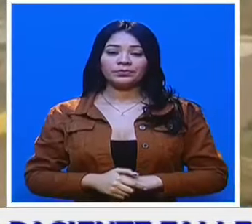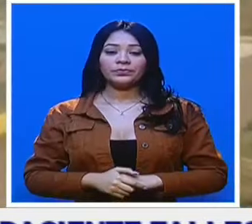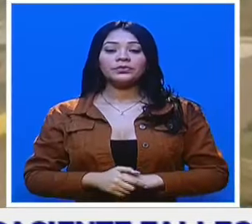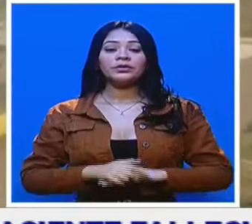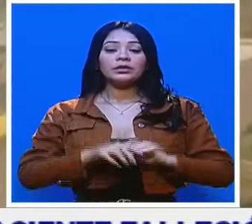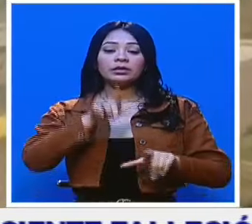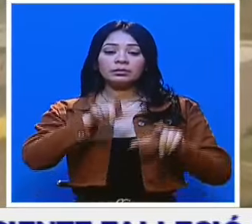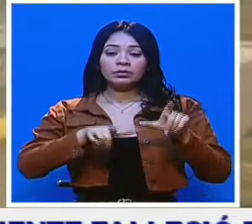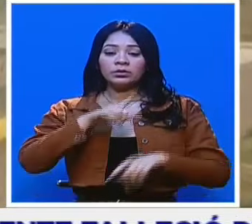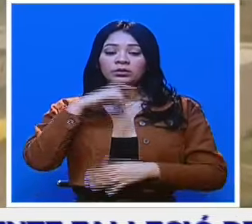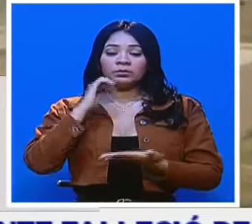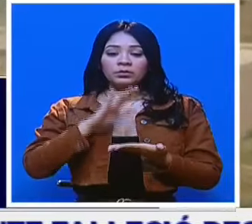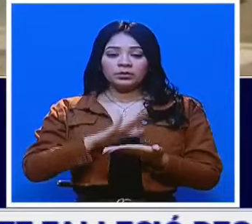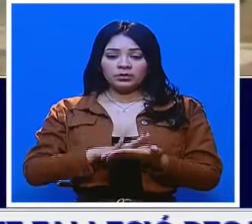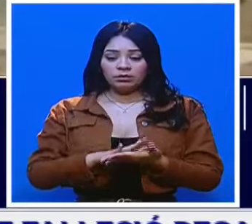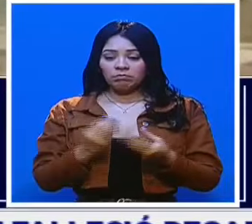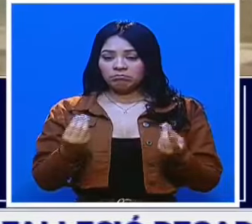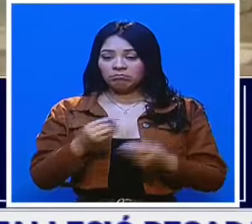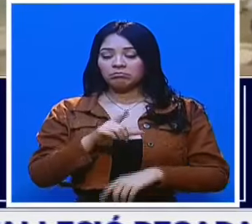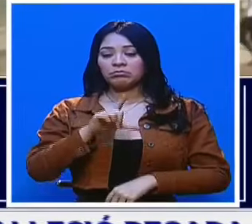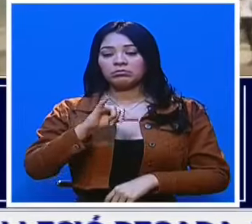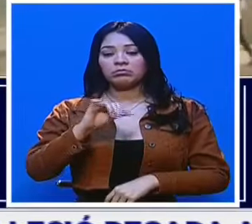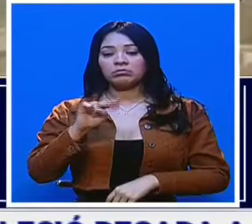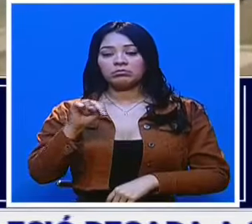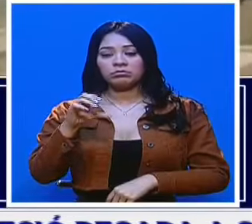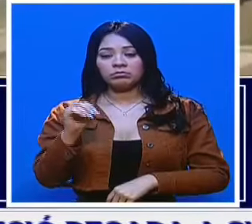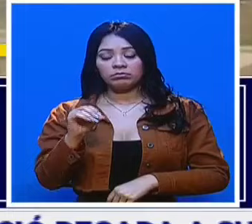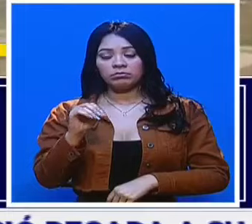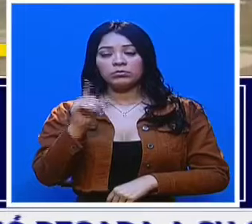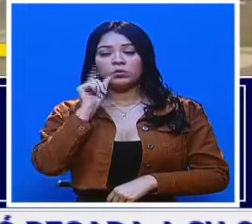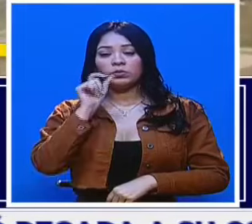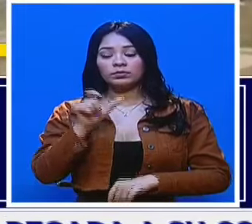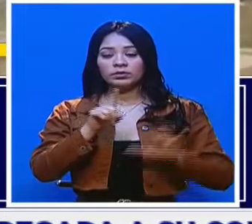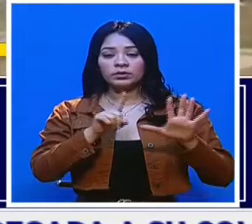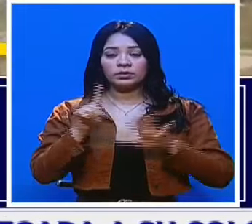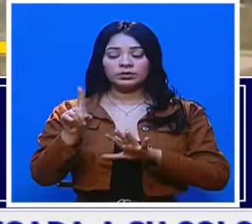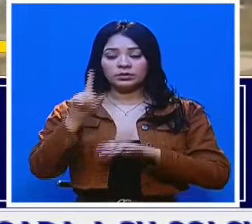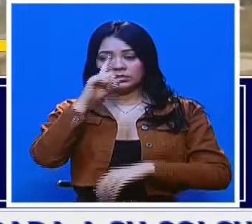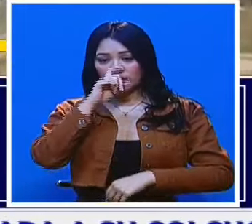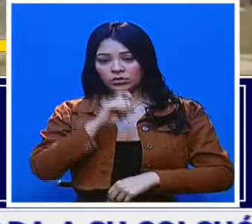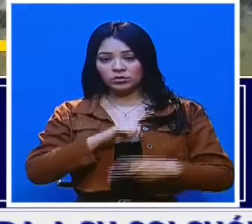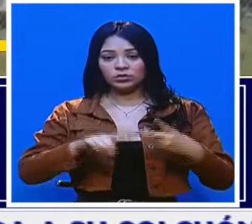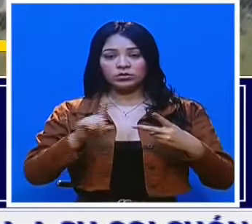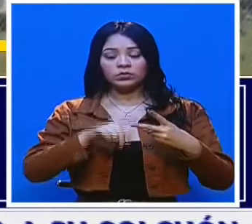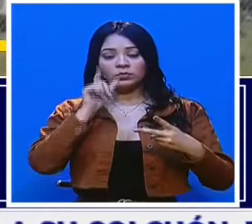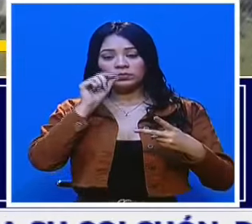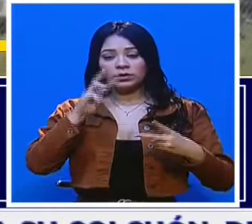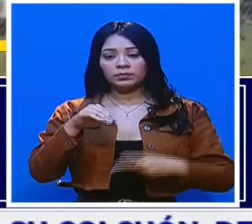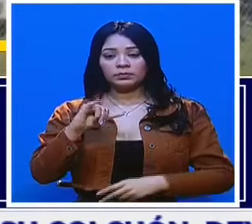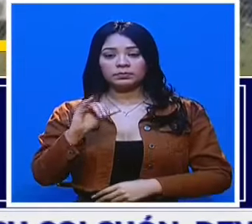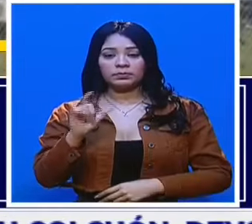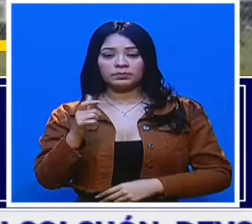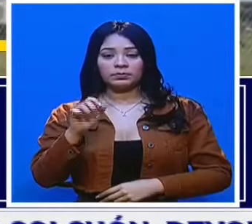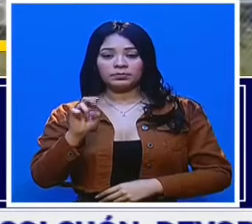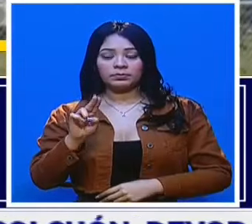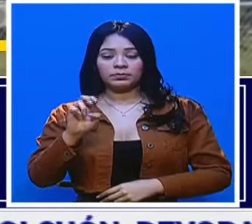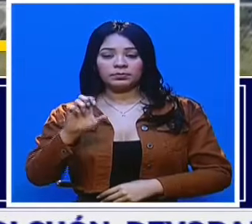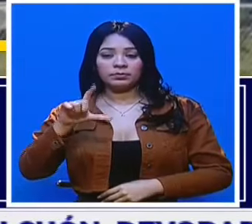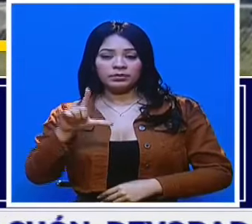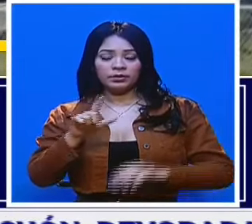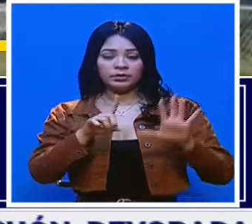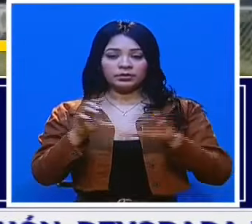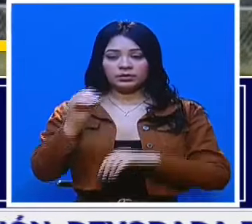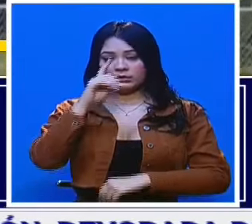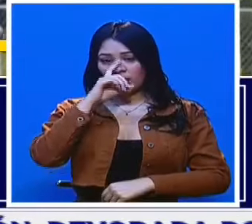víctimas Quedaron identificadas como Lino Tomás amora Lira de 66 años y Miguel Antonio Aguilera de 60